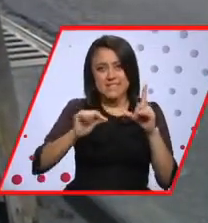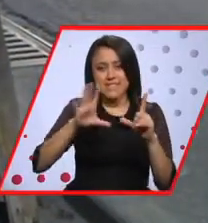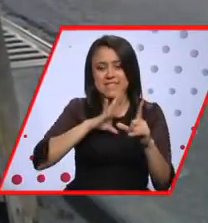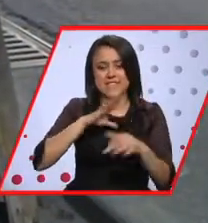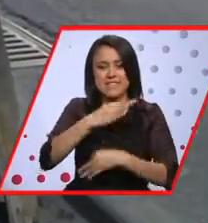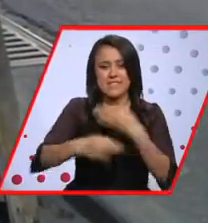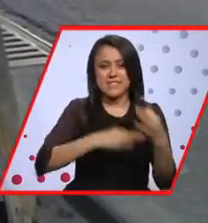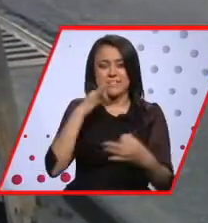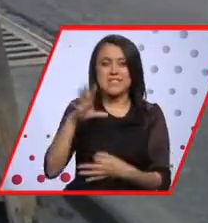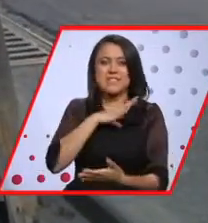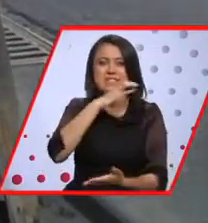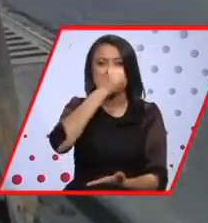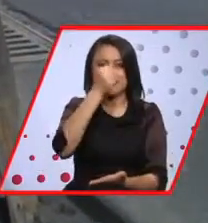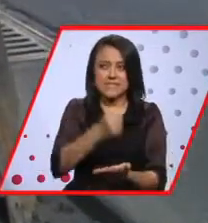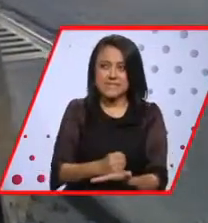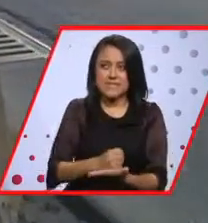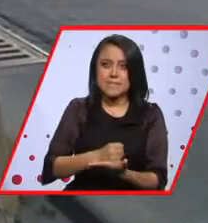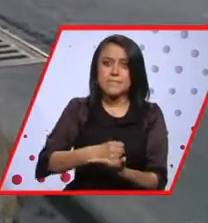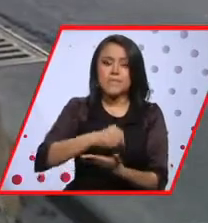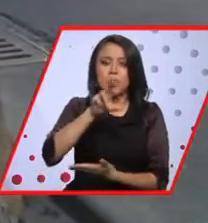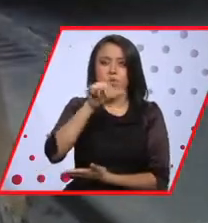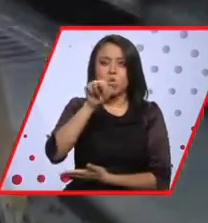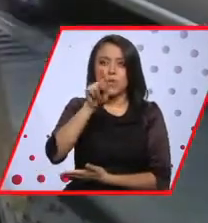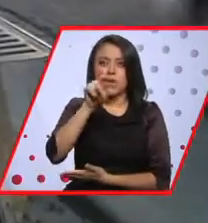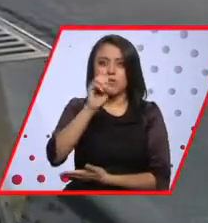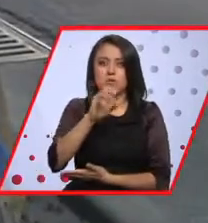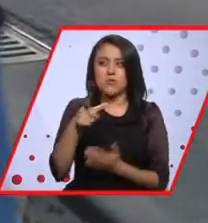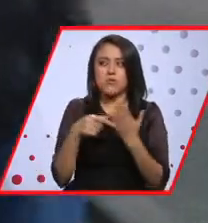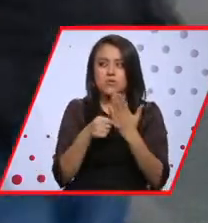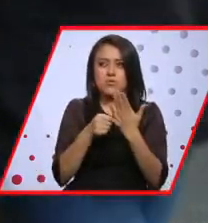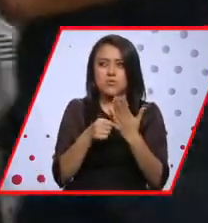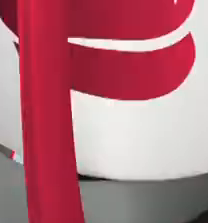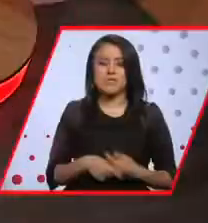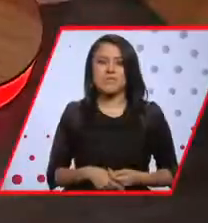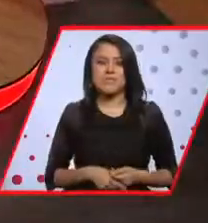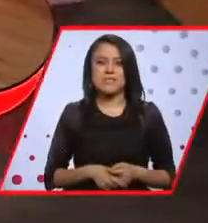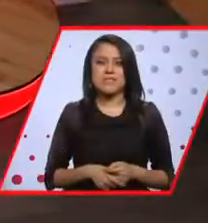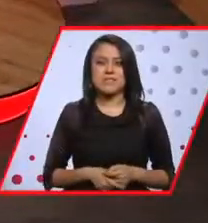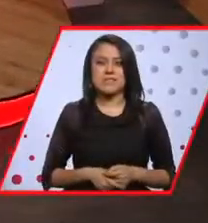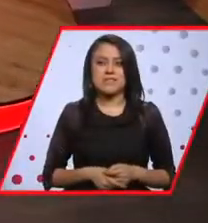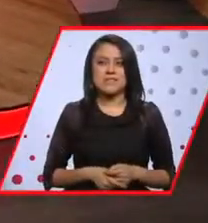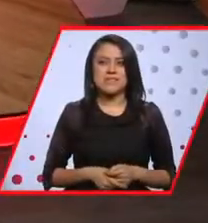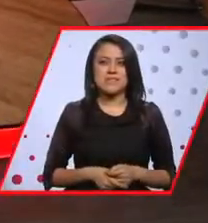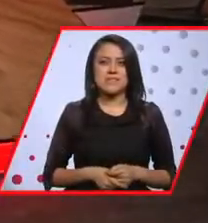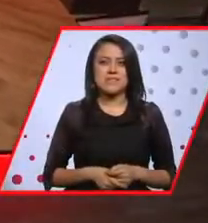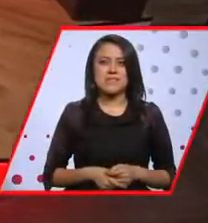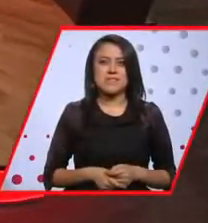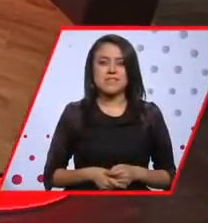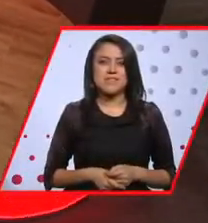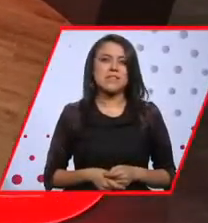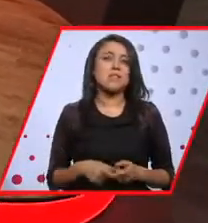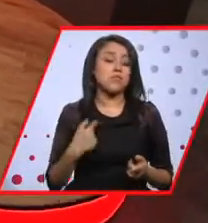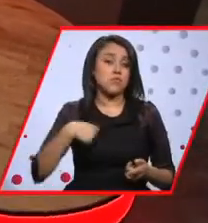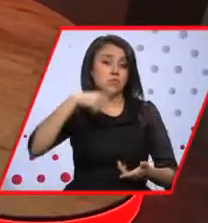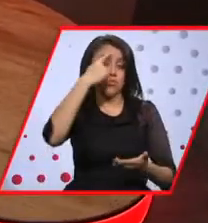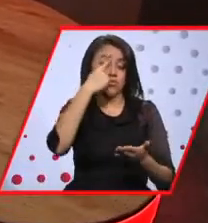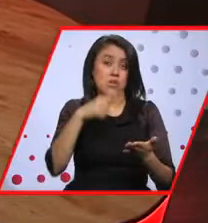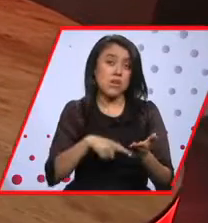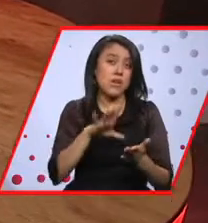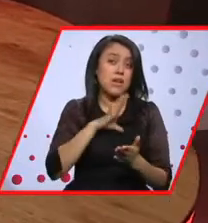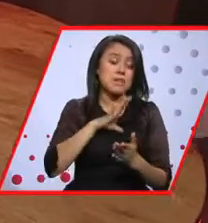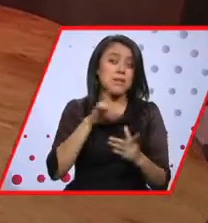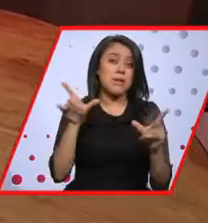de la República Mexicana. ¿Para quien corresponda? El Urbanito. ¡Ah, qué complicado! ¡Qué complicado! ¿Hasta crees que te iba a dejar la placa? Después del